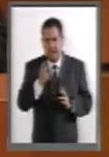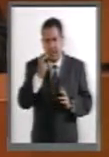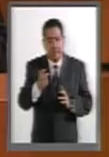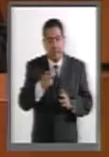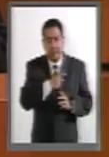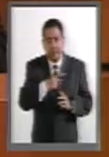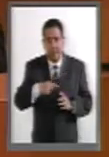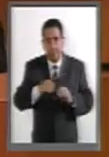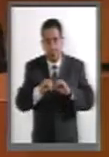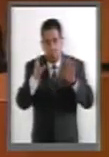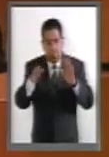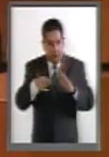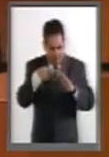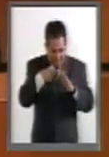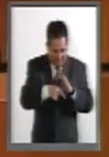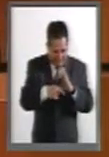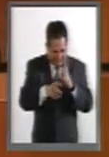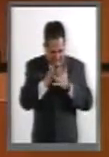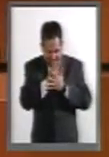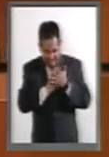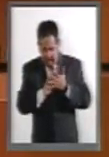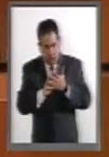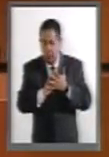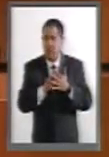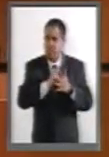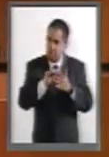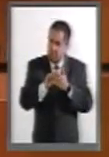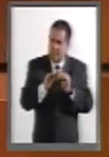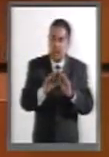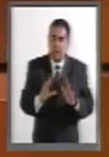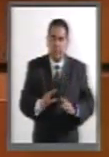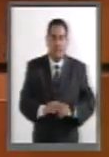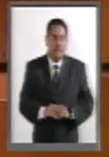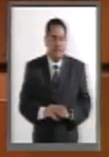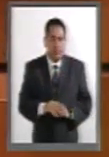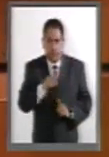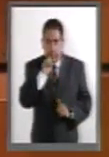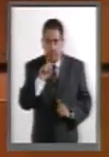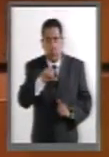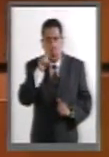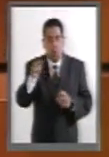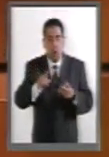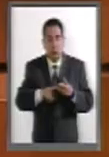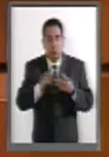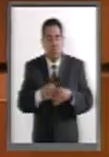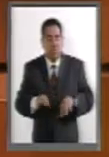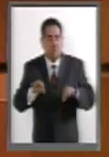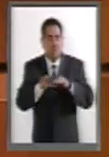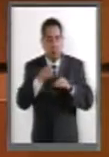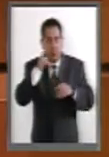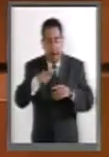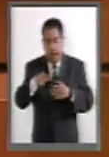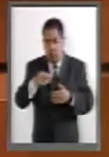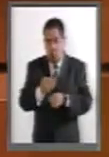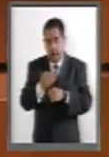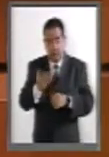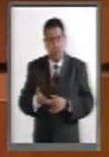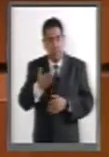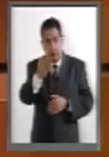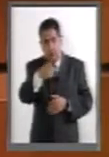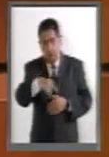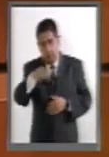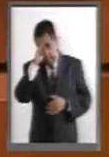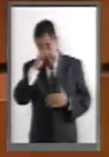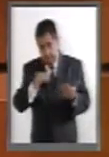aspectos de fondo de la cuestión incidental. También otro punto importante del dictamen que se somete a la consideración